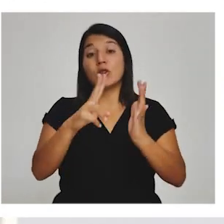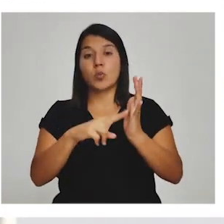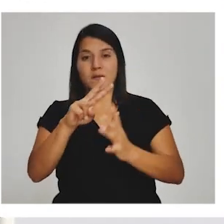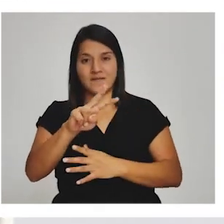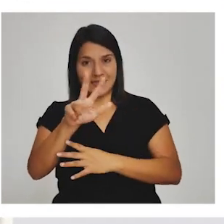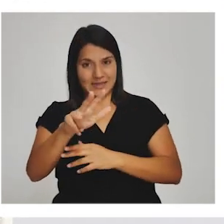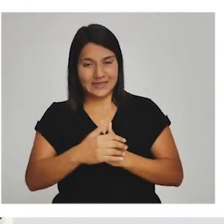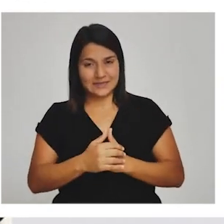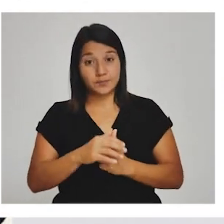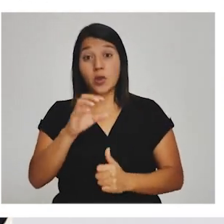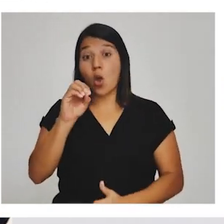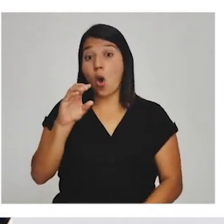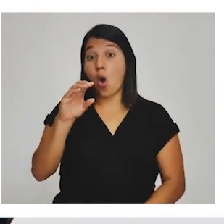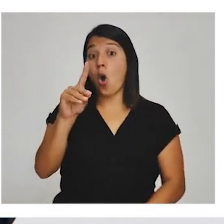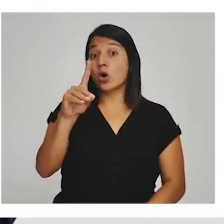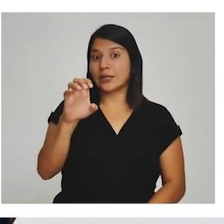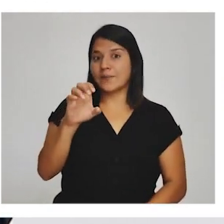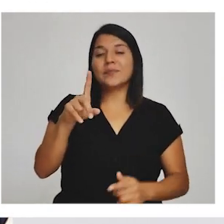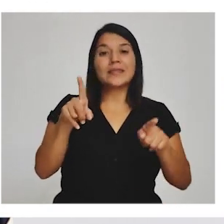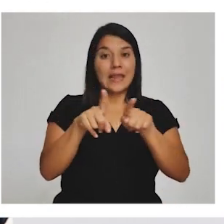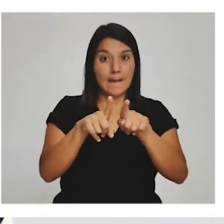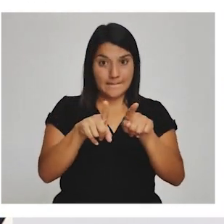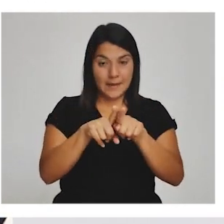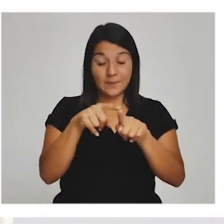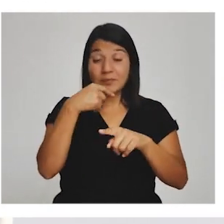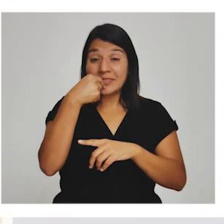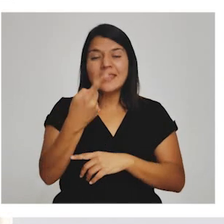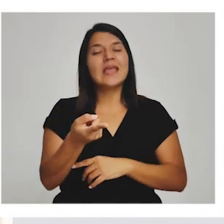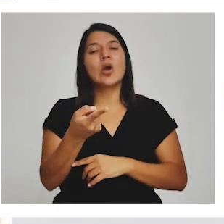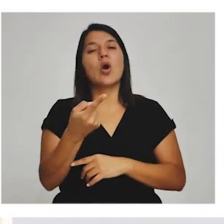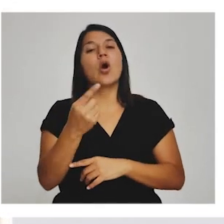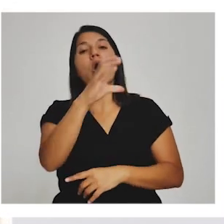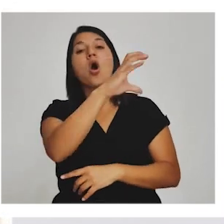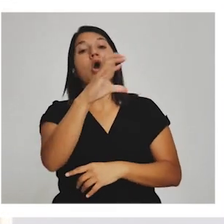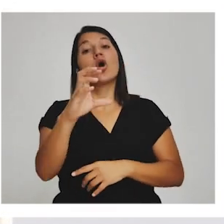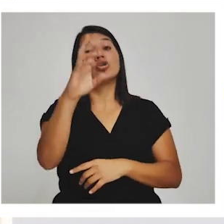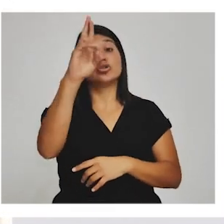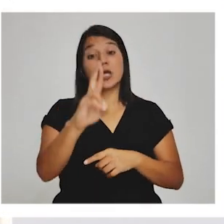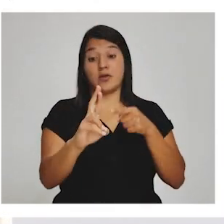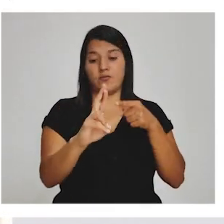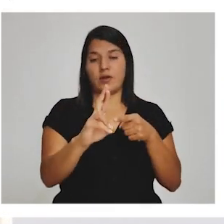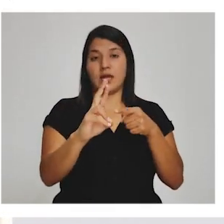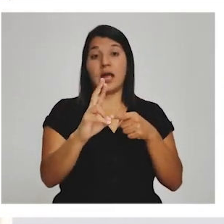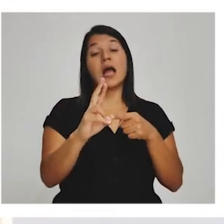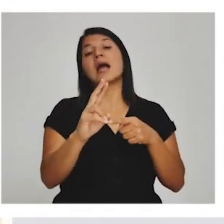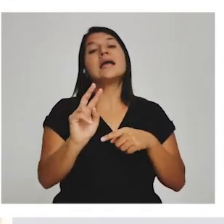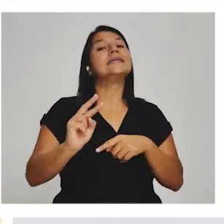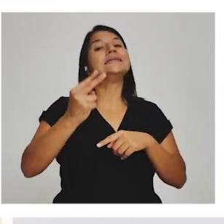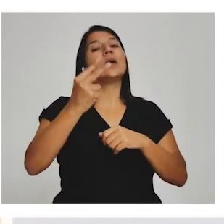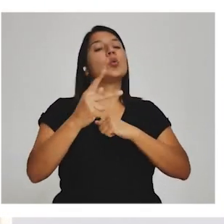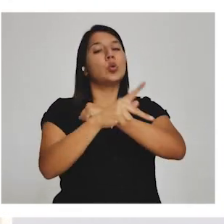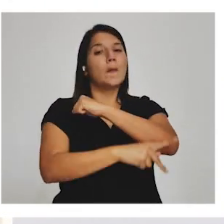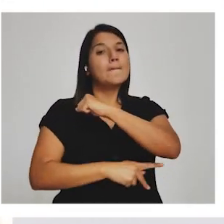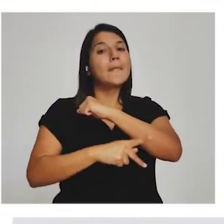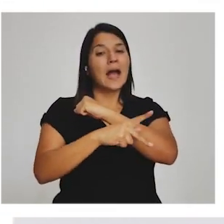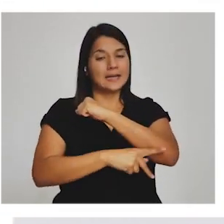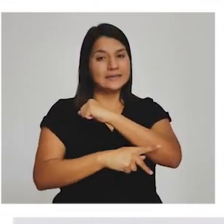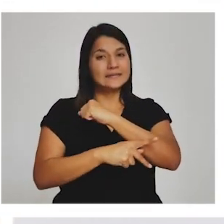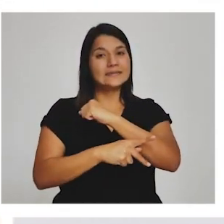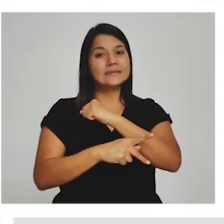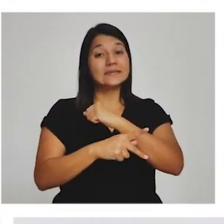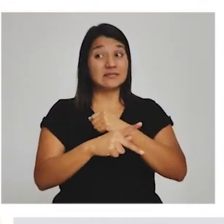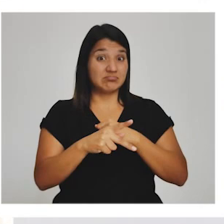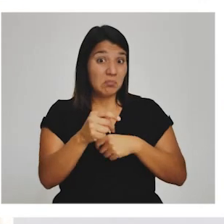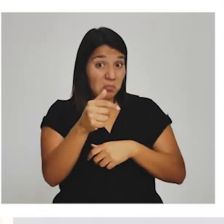nos ubicó como uno de los países, el segundo, uno de los pocos países, creo